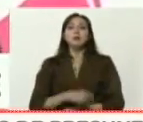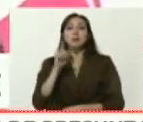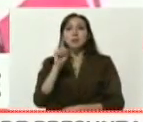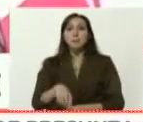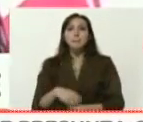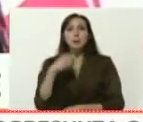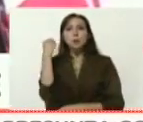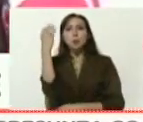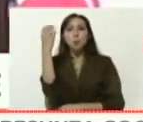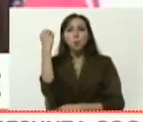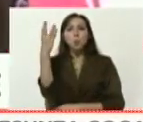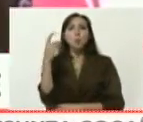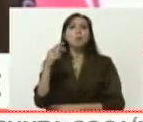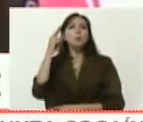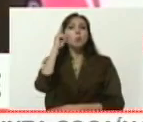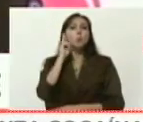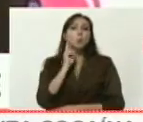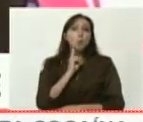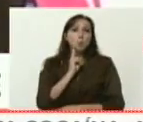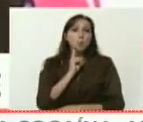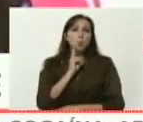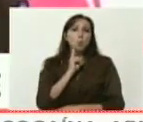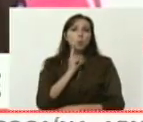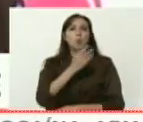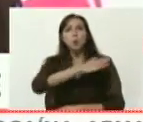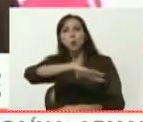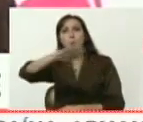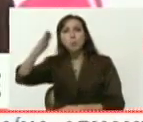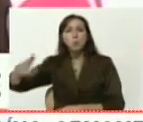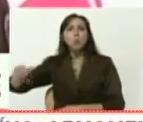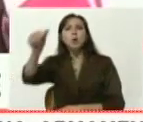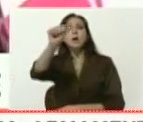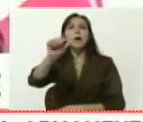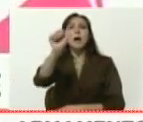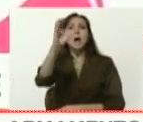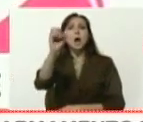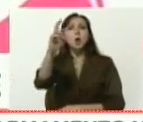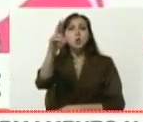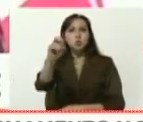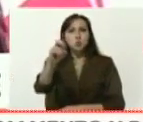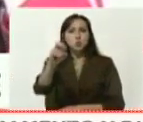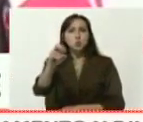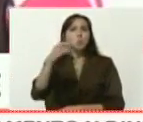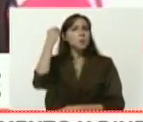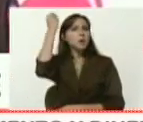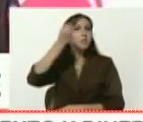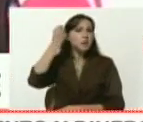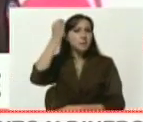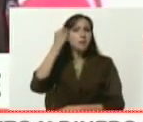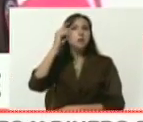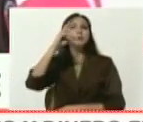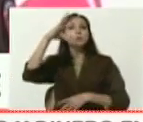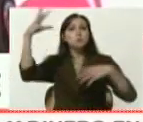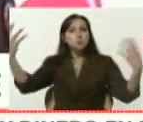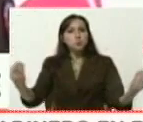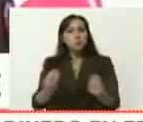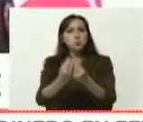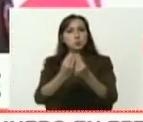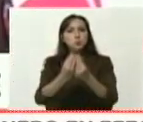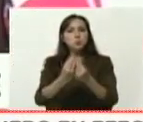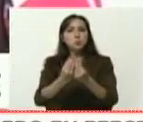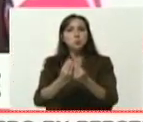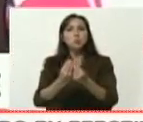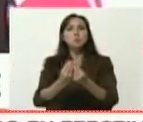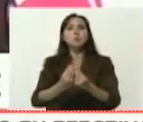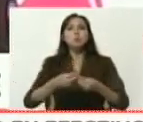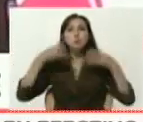nuestro libertador Simón Bolívar, en presencia de su maestro Simón Rodríguez, el 15